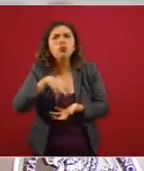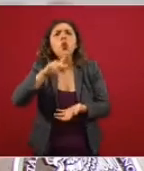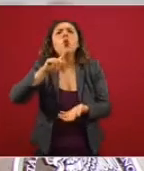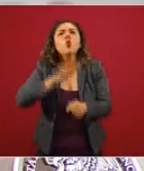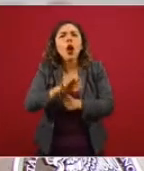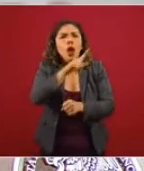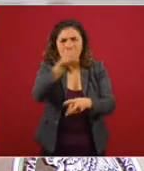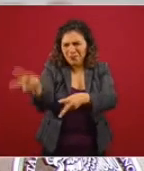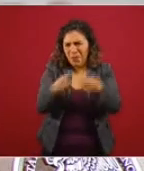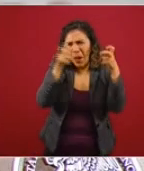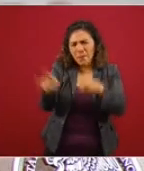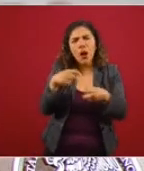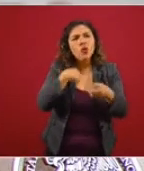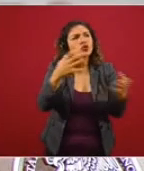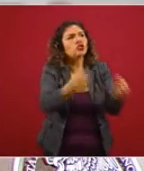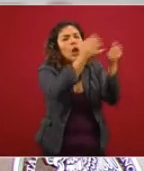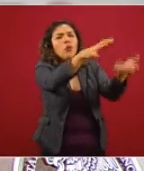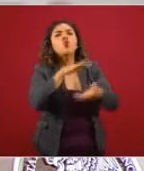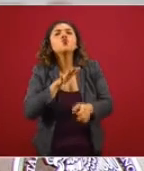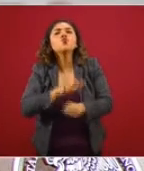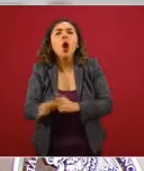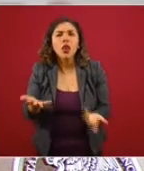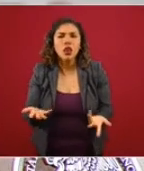de lo robado,